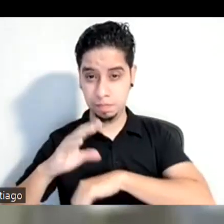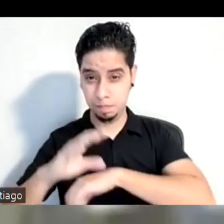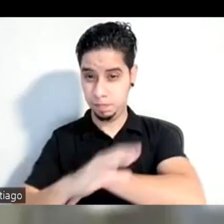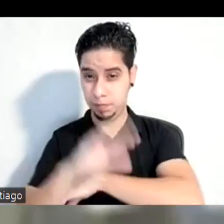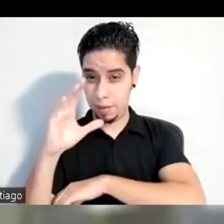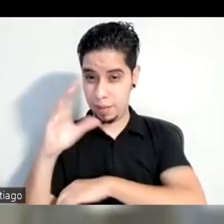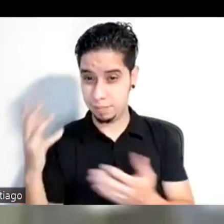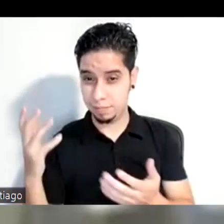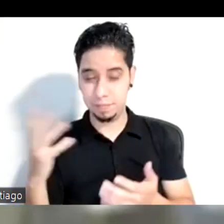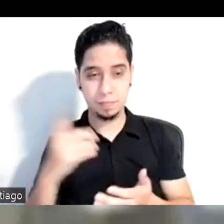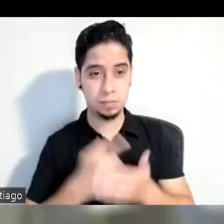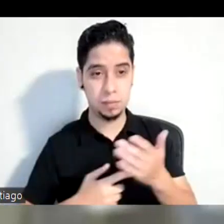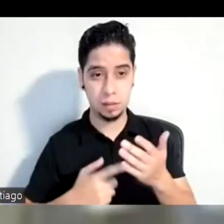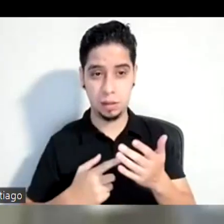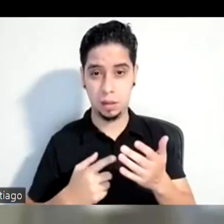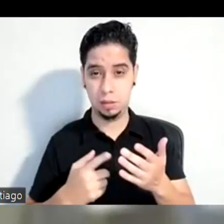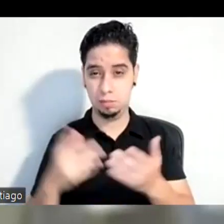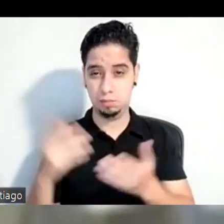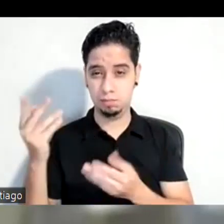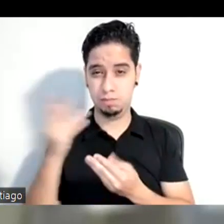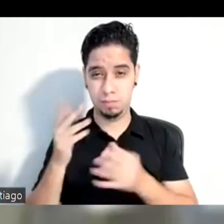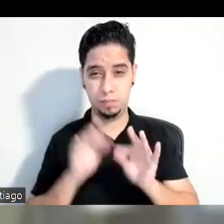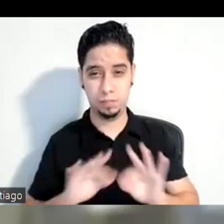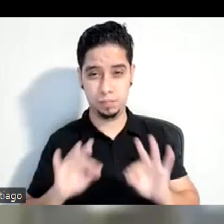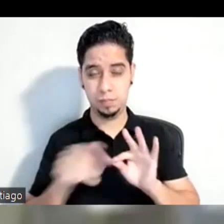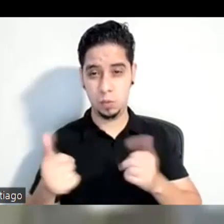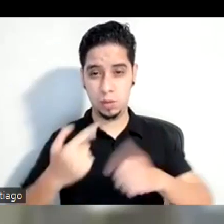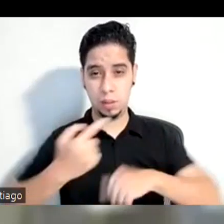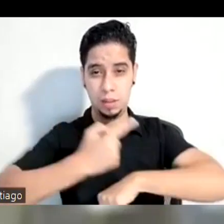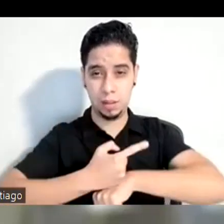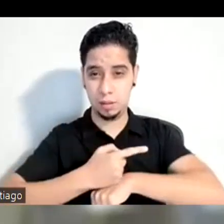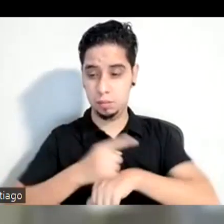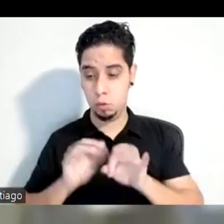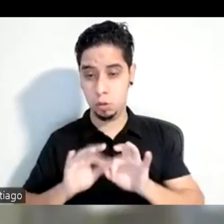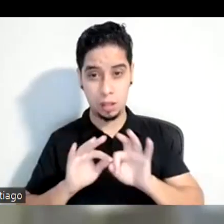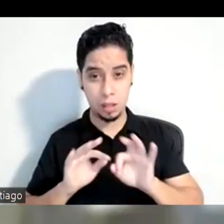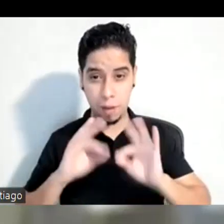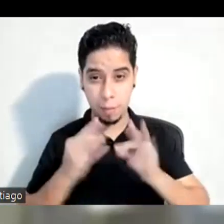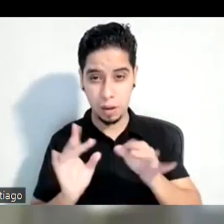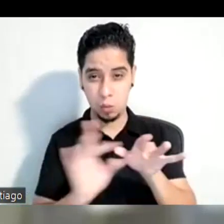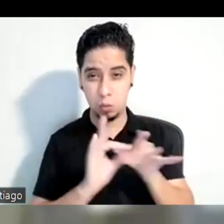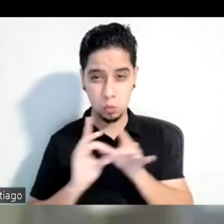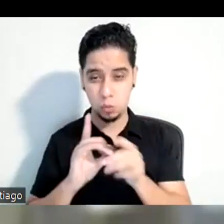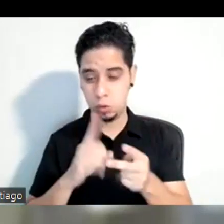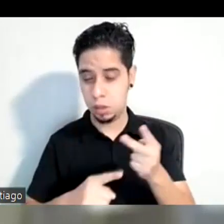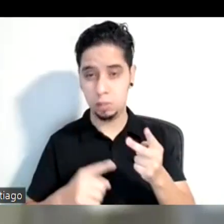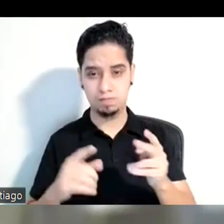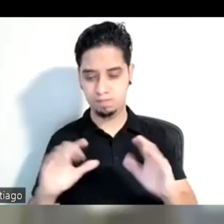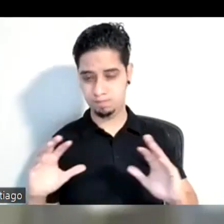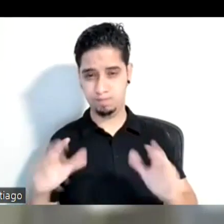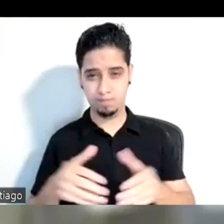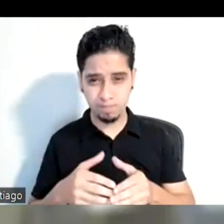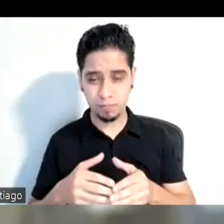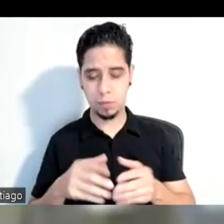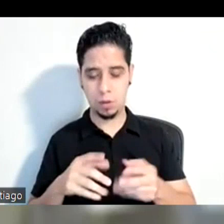Que mi información más importante de ese día es, ¿verdad? La unión familiar, y vamos a disfrutar en familia. Los regalos